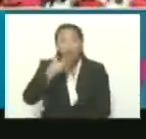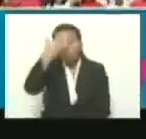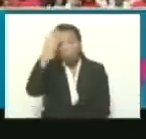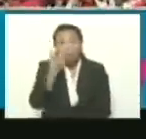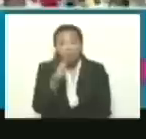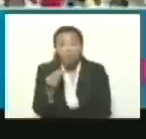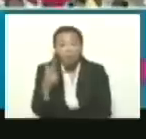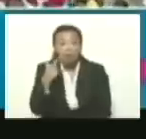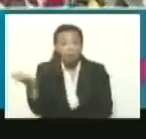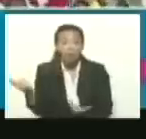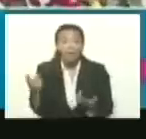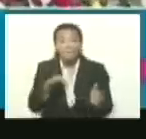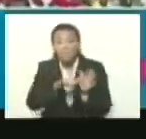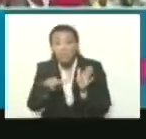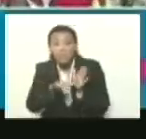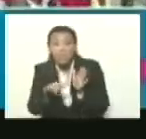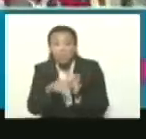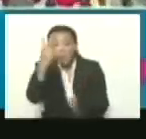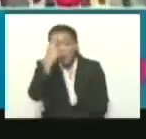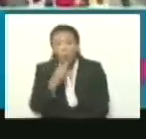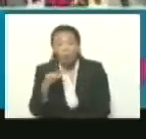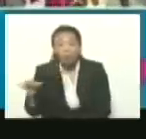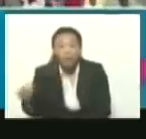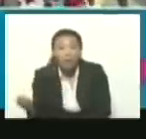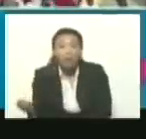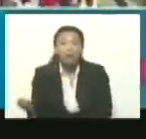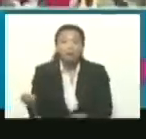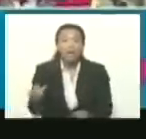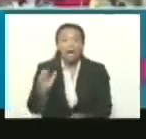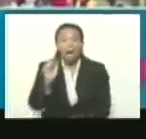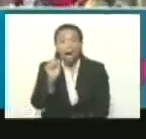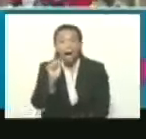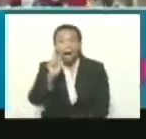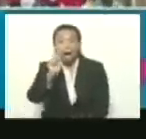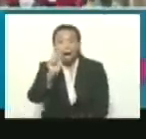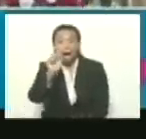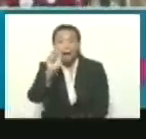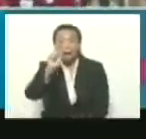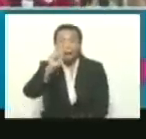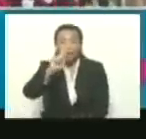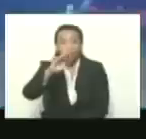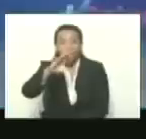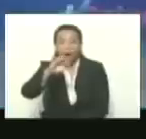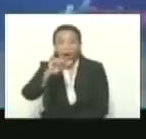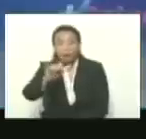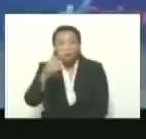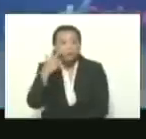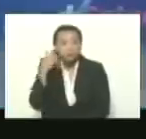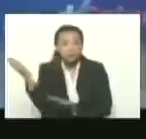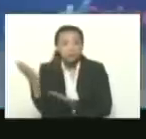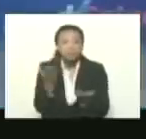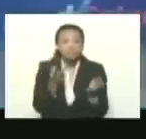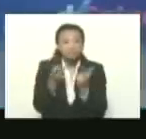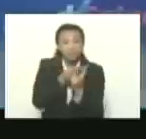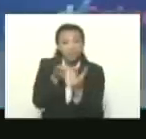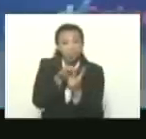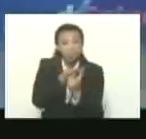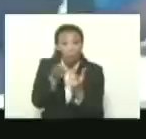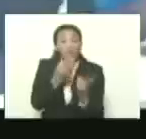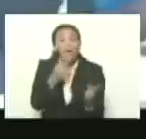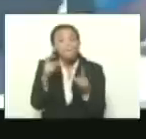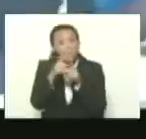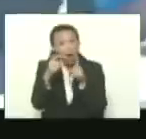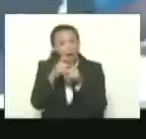Los Teques, vecinas de Los Teques, a Darcy Velázquez. ¿Ah? Y yo le quiero dar la